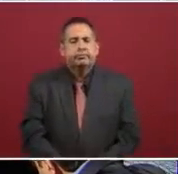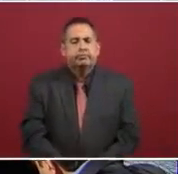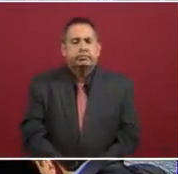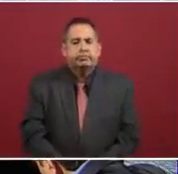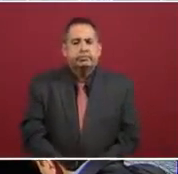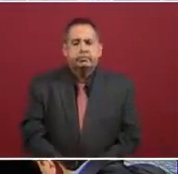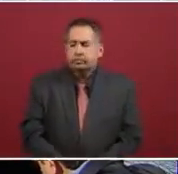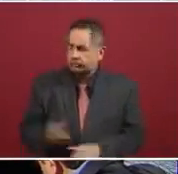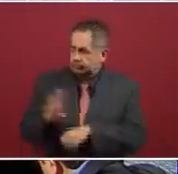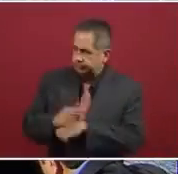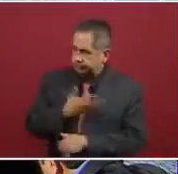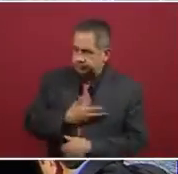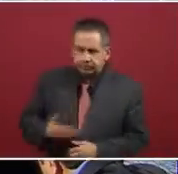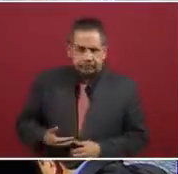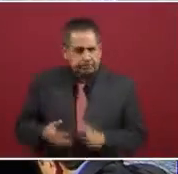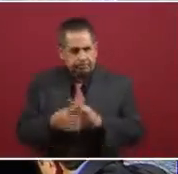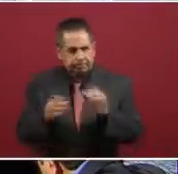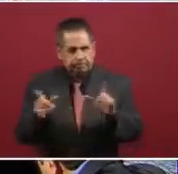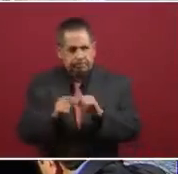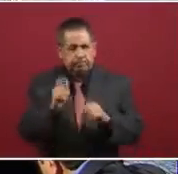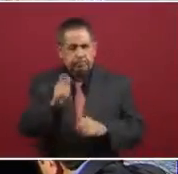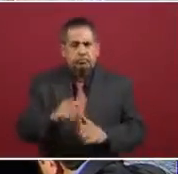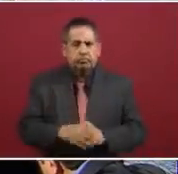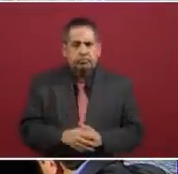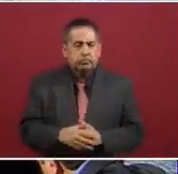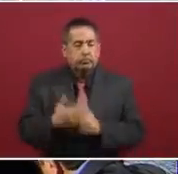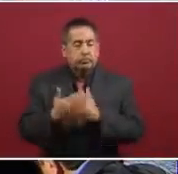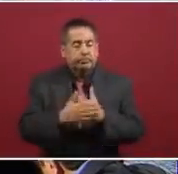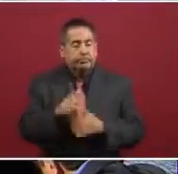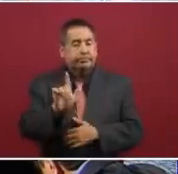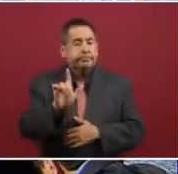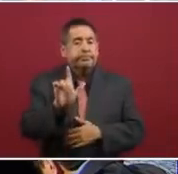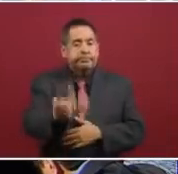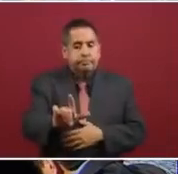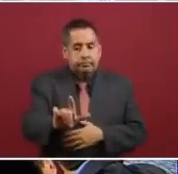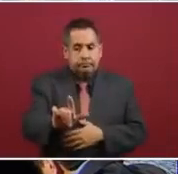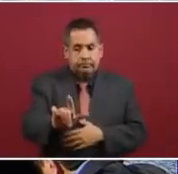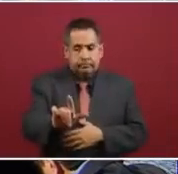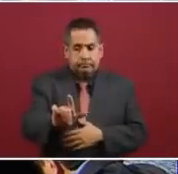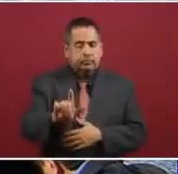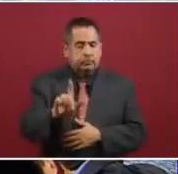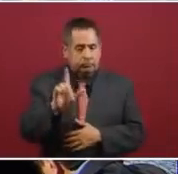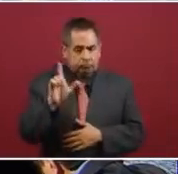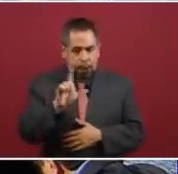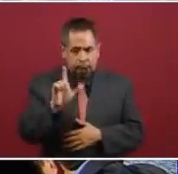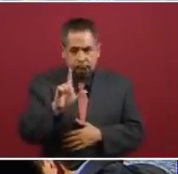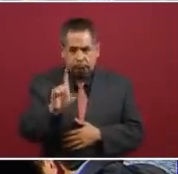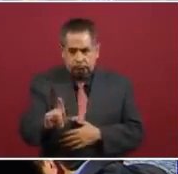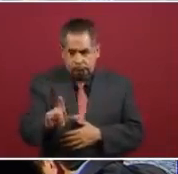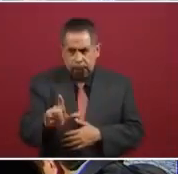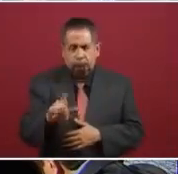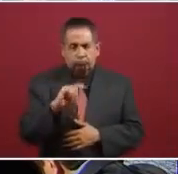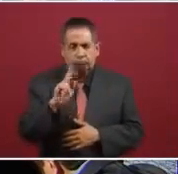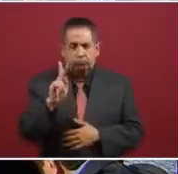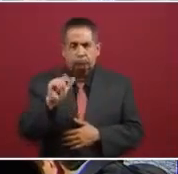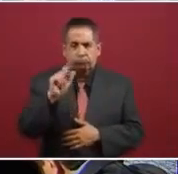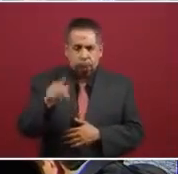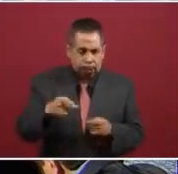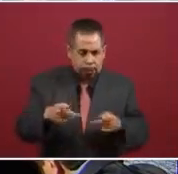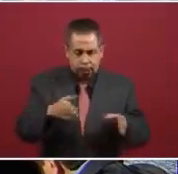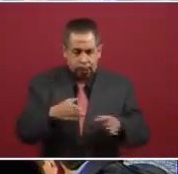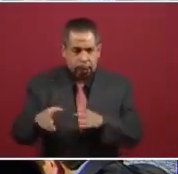Con su permiso, señor presidente, brevemente, el próximo lunes se va a presentar el plan de